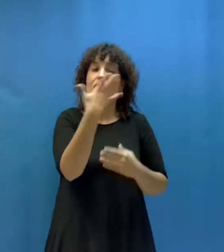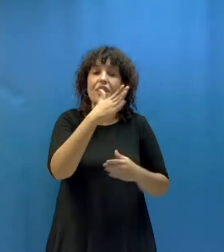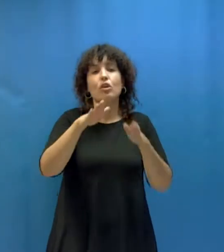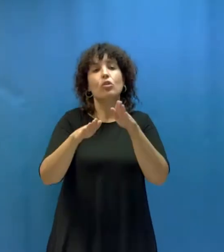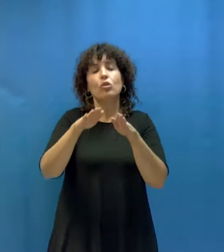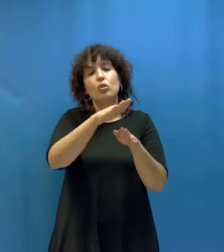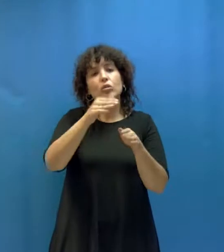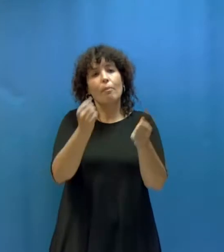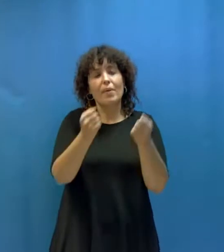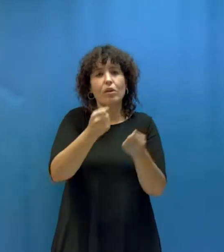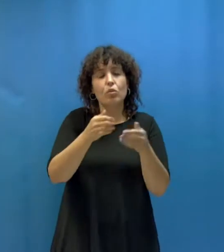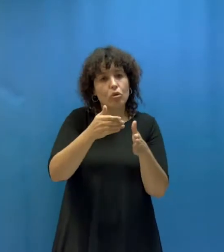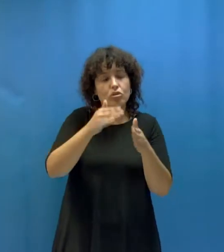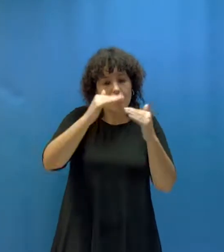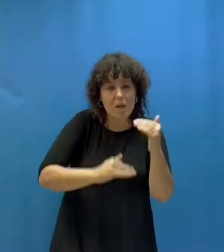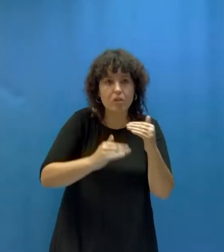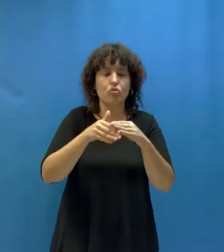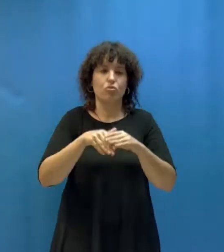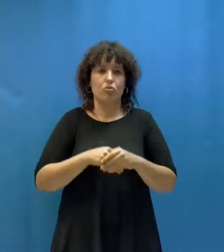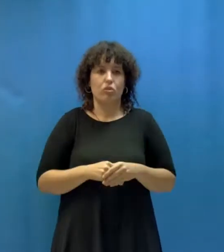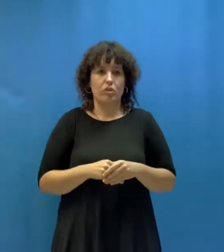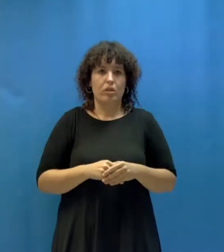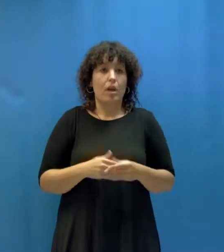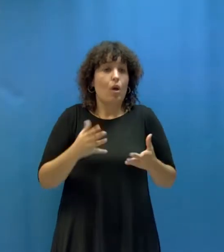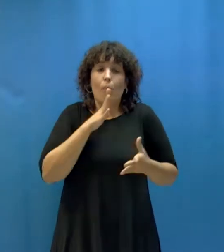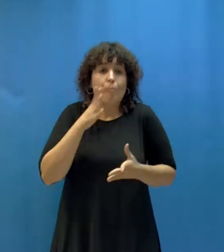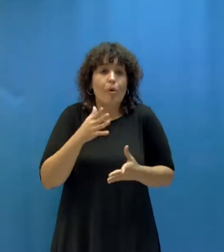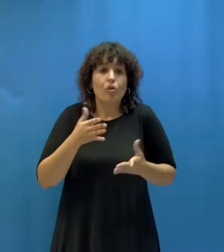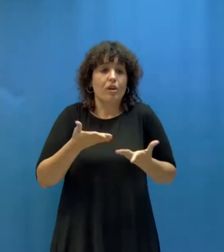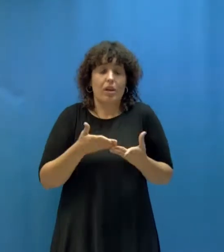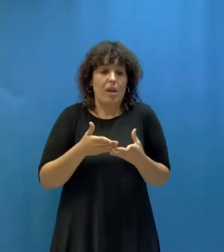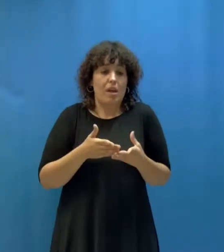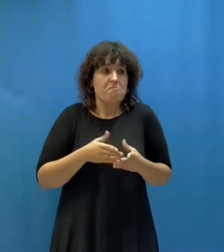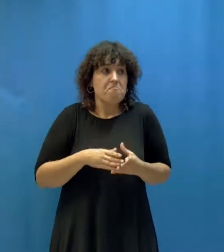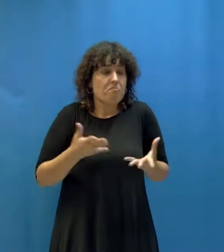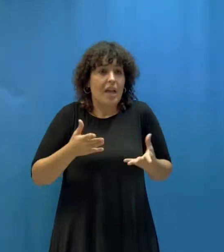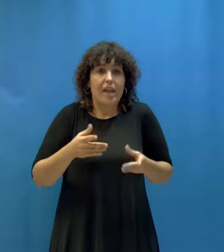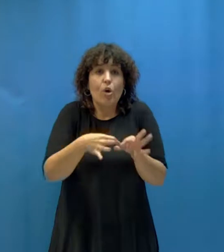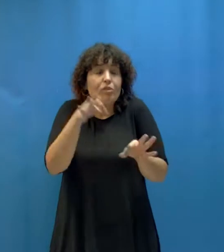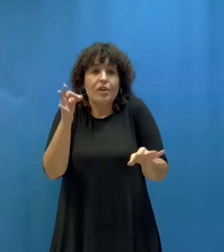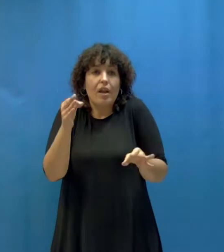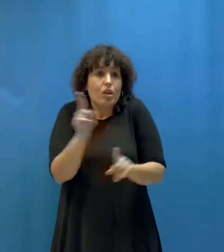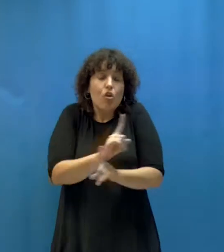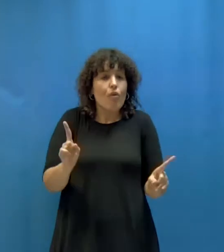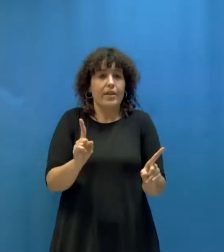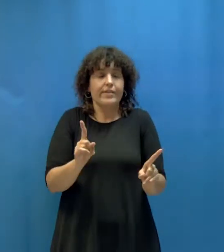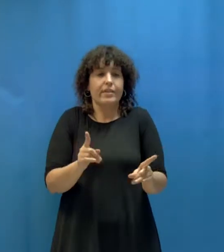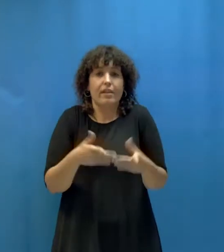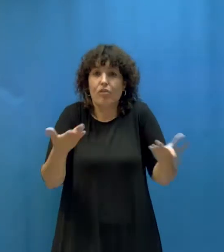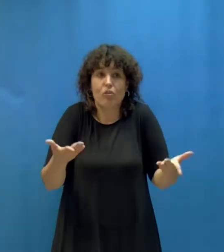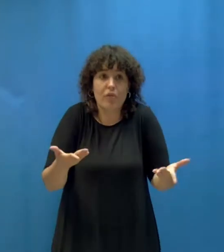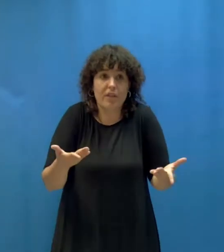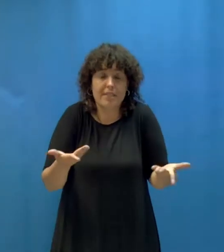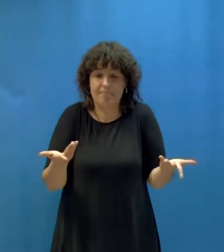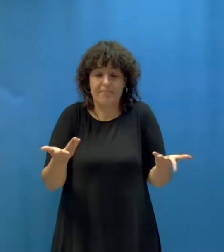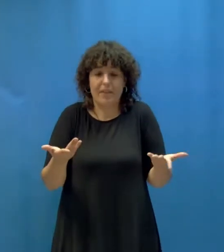rodada y donde se puede aparcar. Porque no se indicaba ningún sitio que fuese opcional ni mucho menos. Y eso, esencialmente, quebra el principio